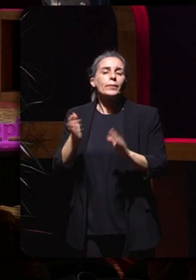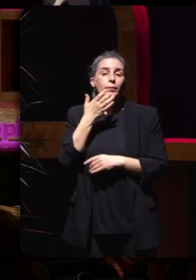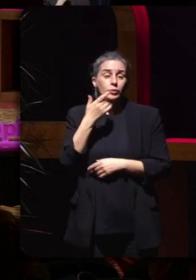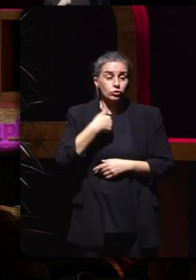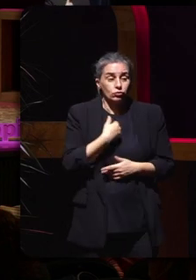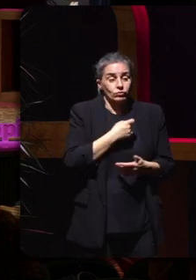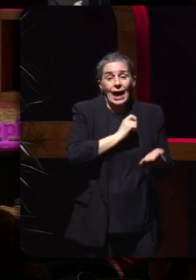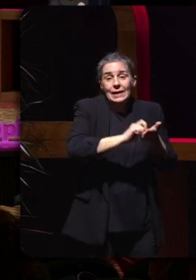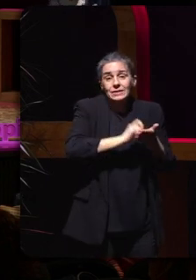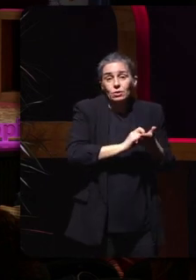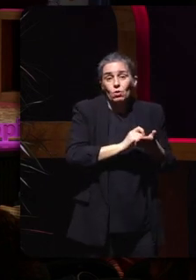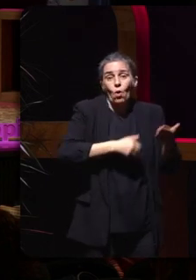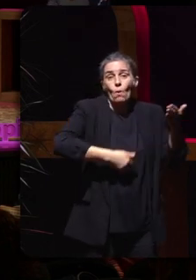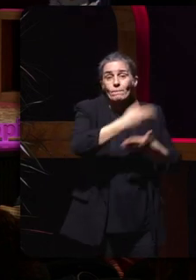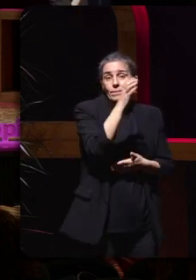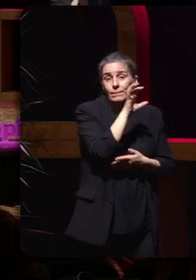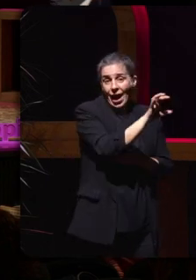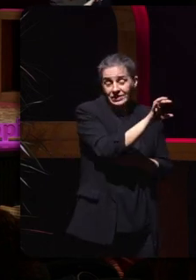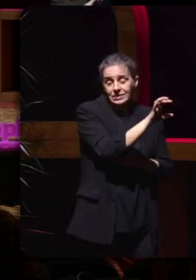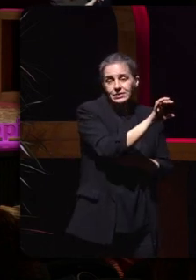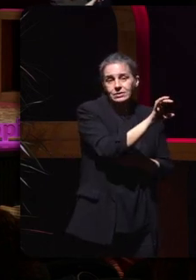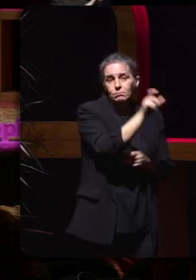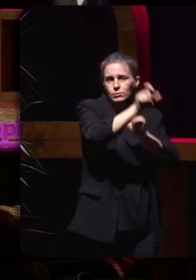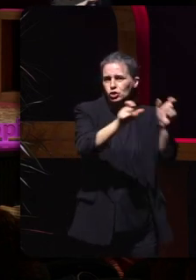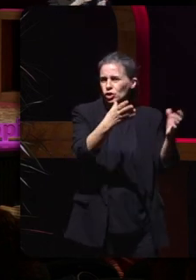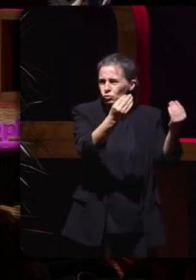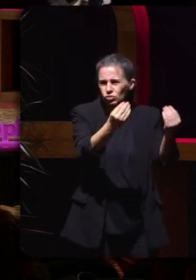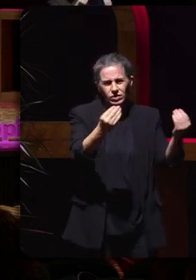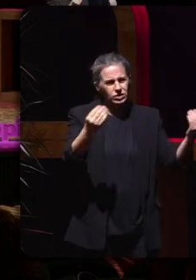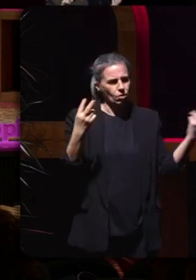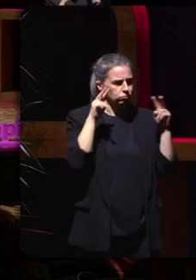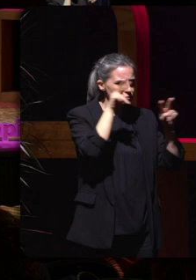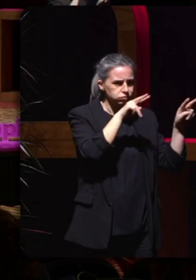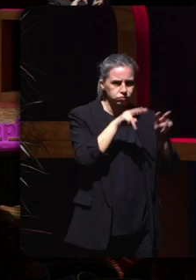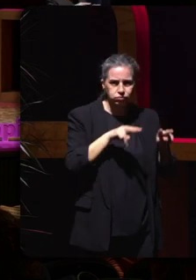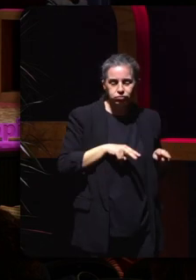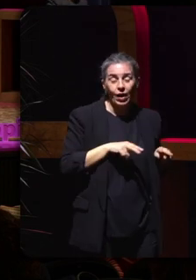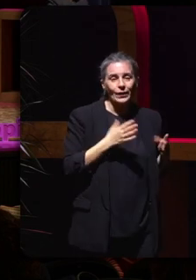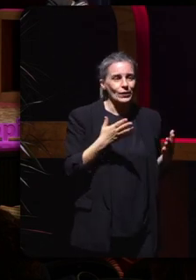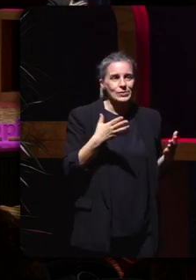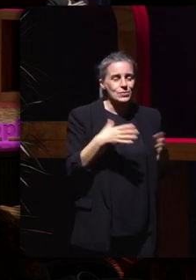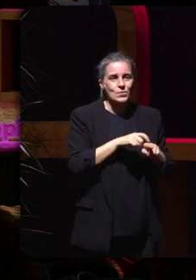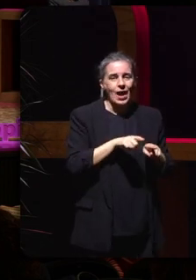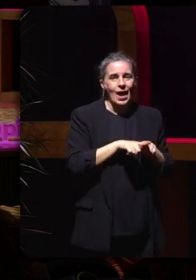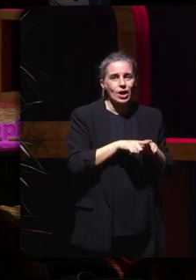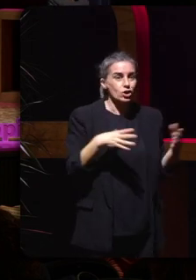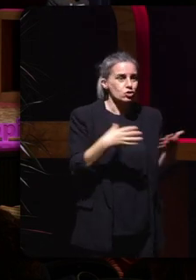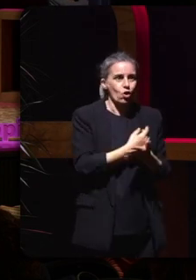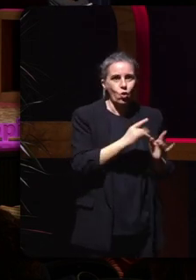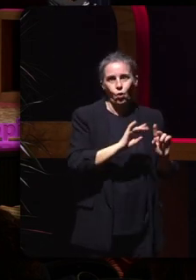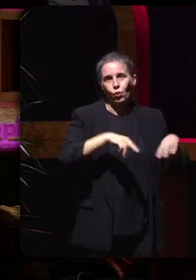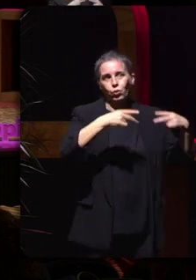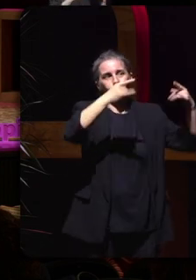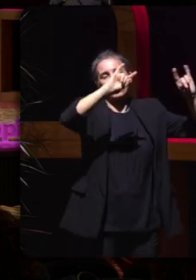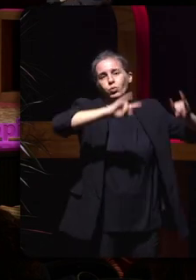el país pues bueno muchísima gente te Lee entonces todo se multiplica es como como ir